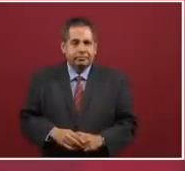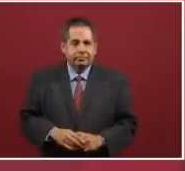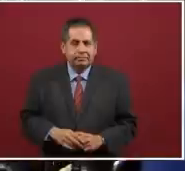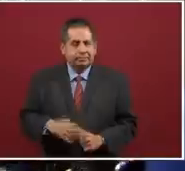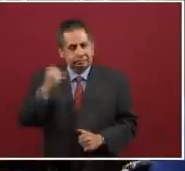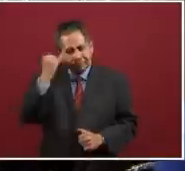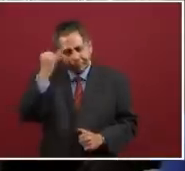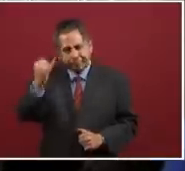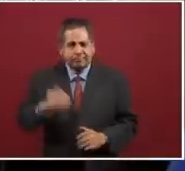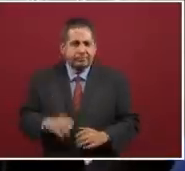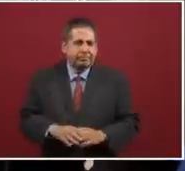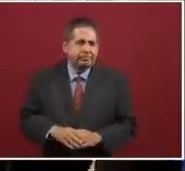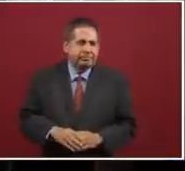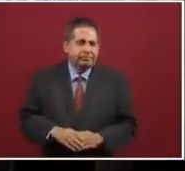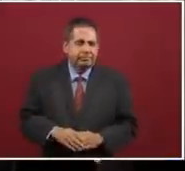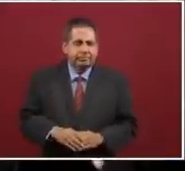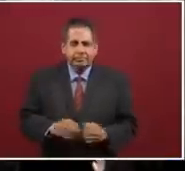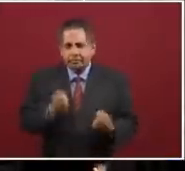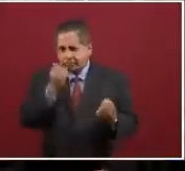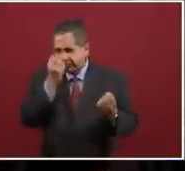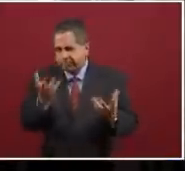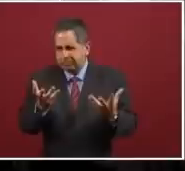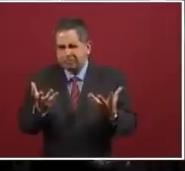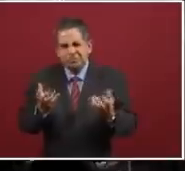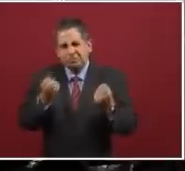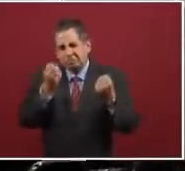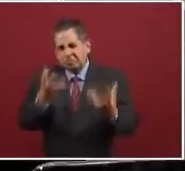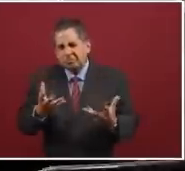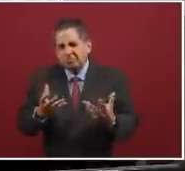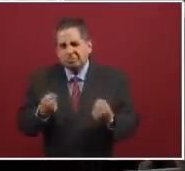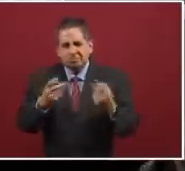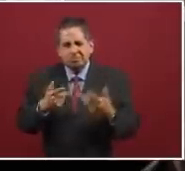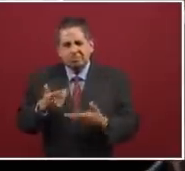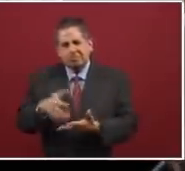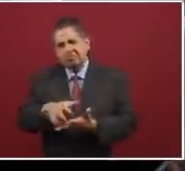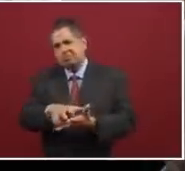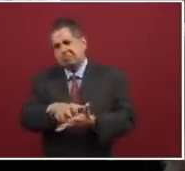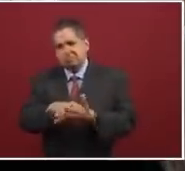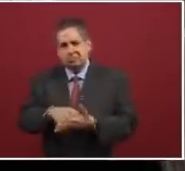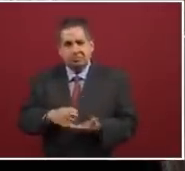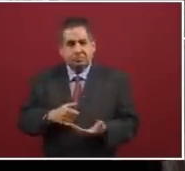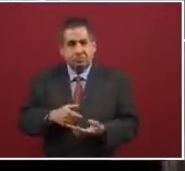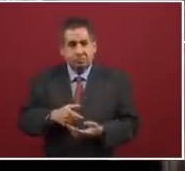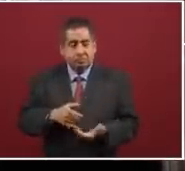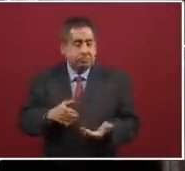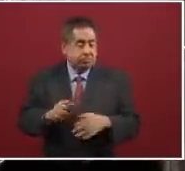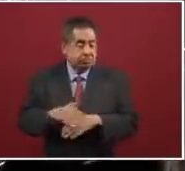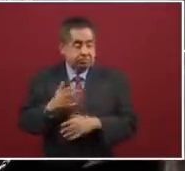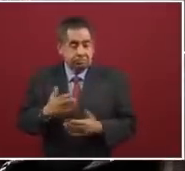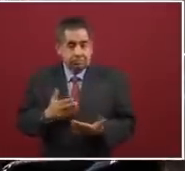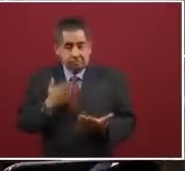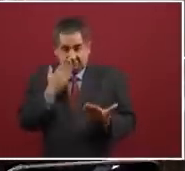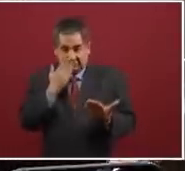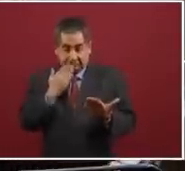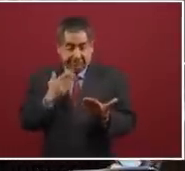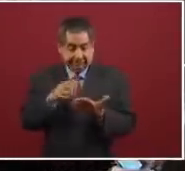Imagínense cuántos ahorros, porque ya